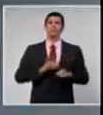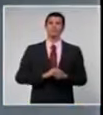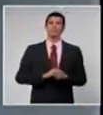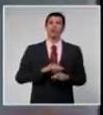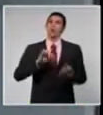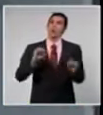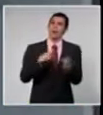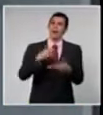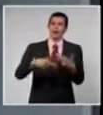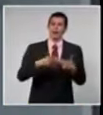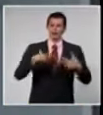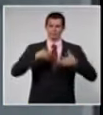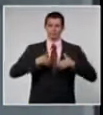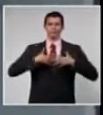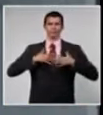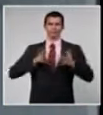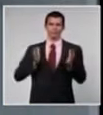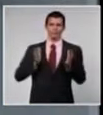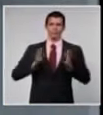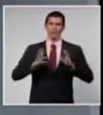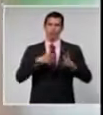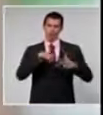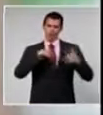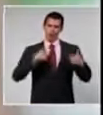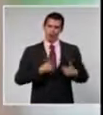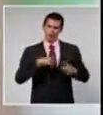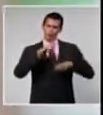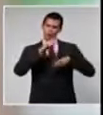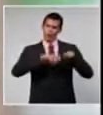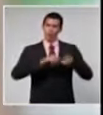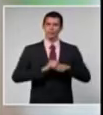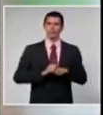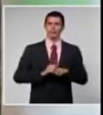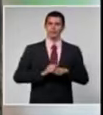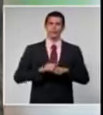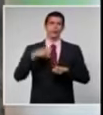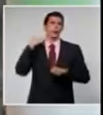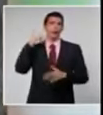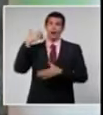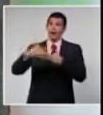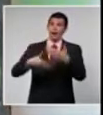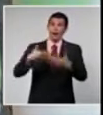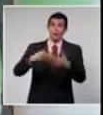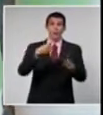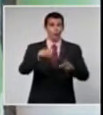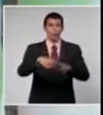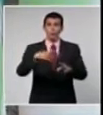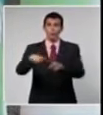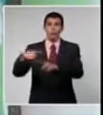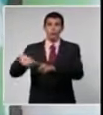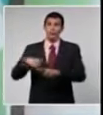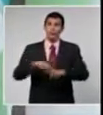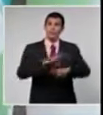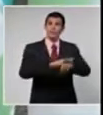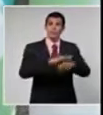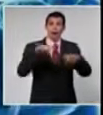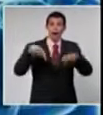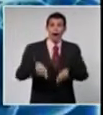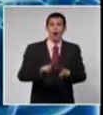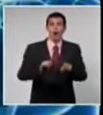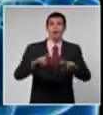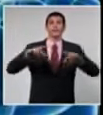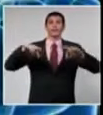de Warren, igualmente riesgosa, pero la medicina cubana también le permitió vivir para contar la historia. Hoy vuelve a nacer